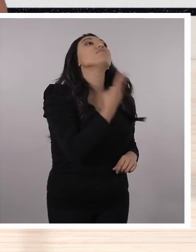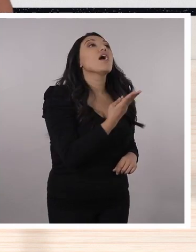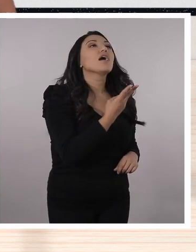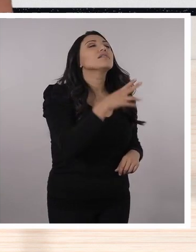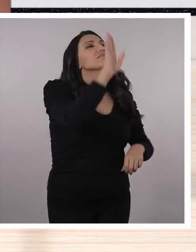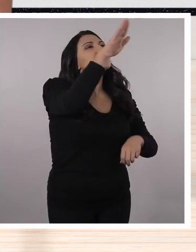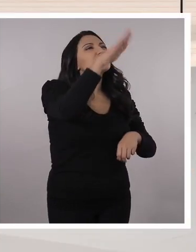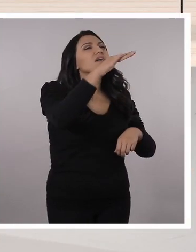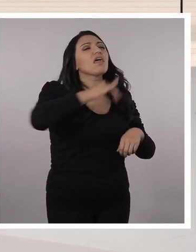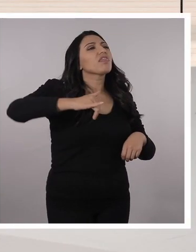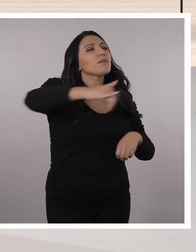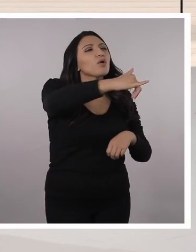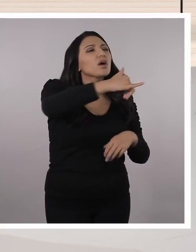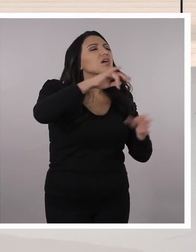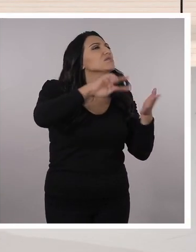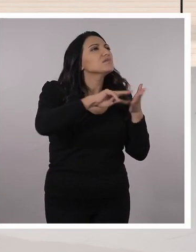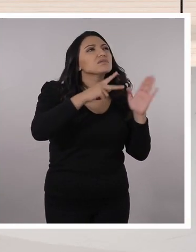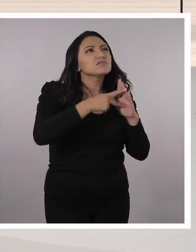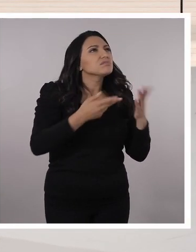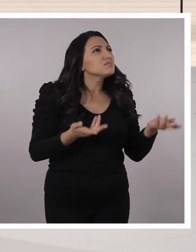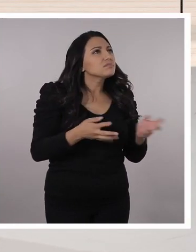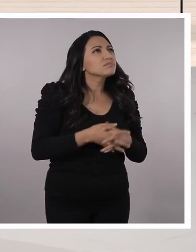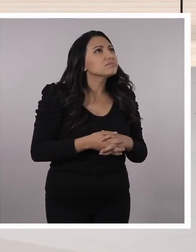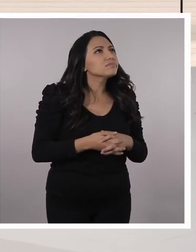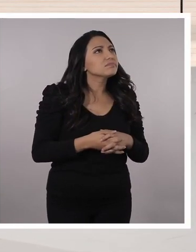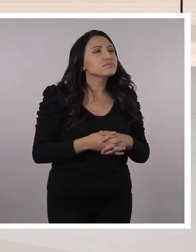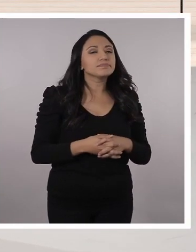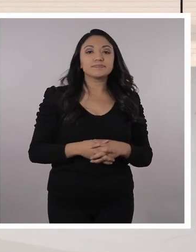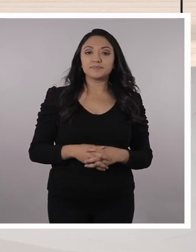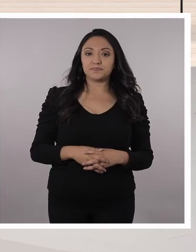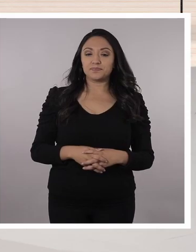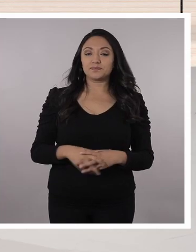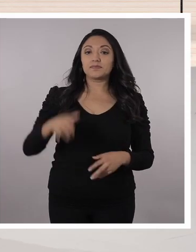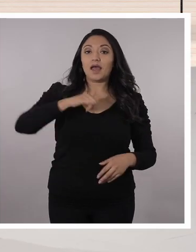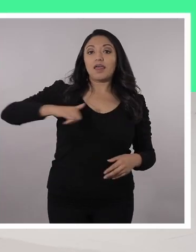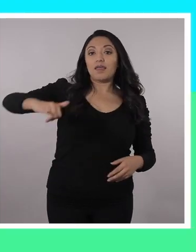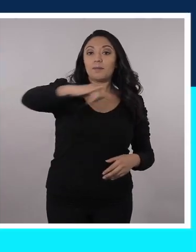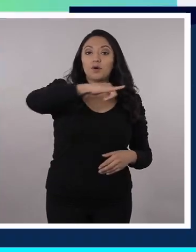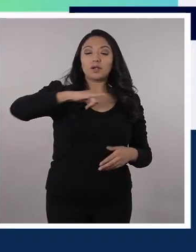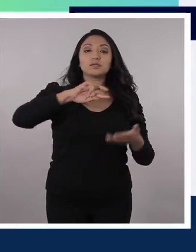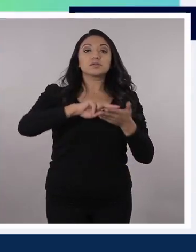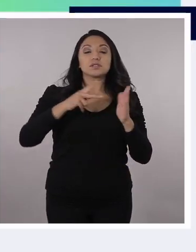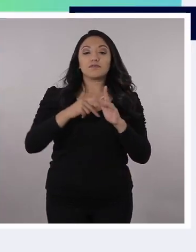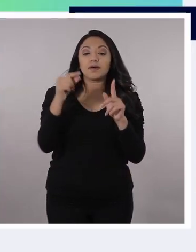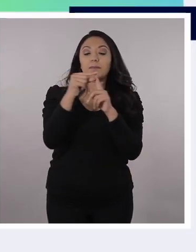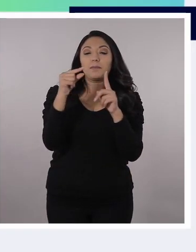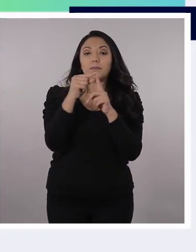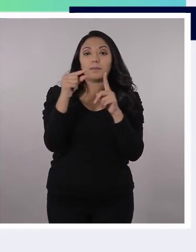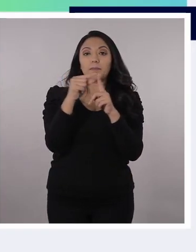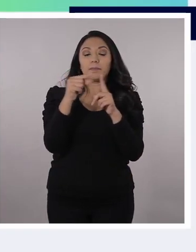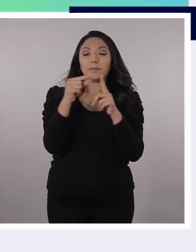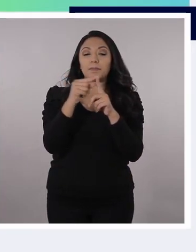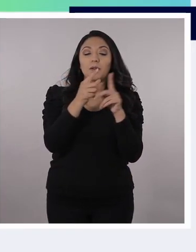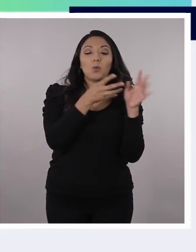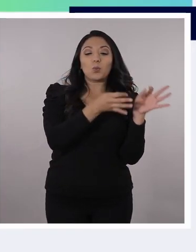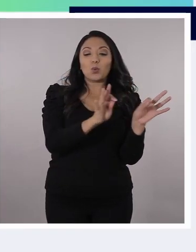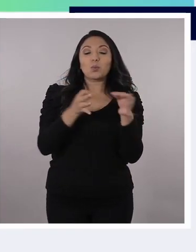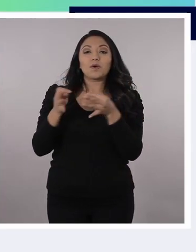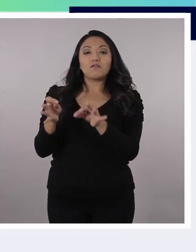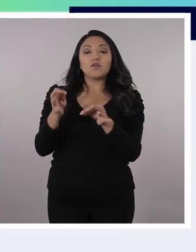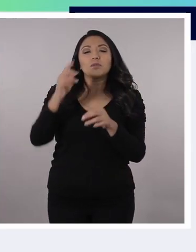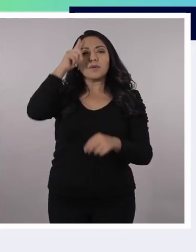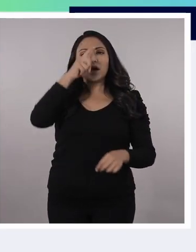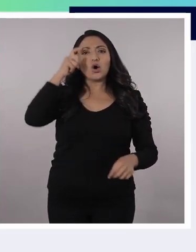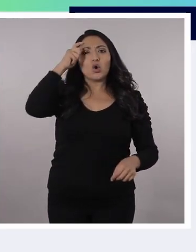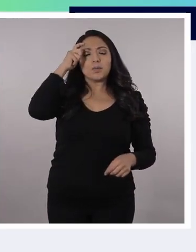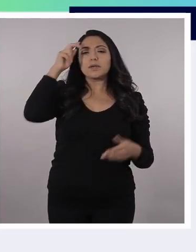Perfecto. Webster, por favor, ¿me puedes decir qué es democracia? Democracia es una palabra que describe una